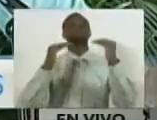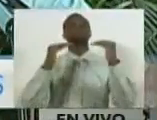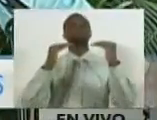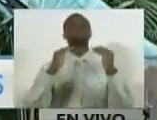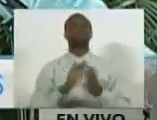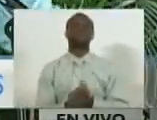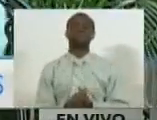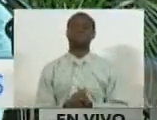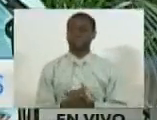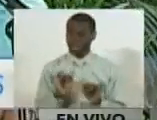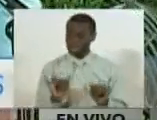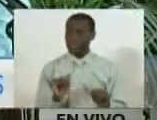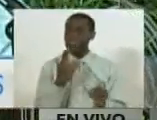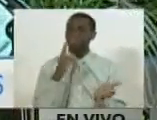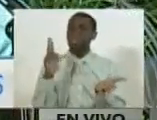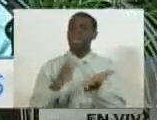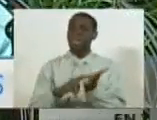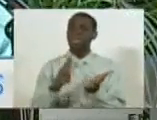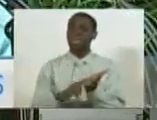Es la verdad.